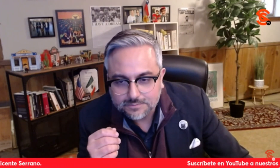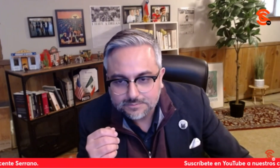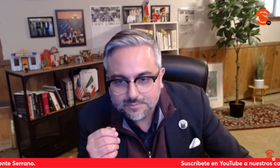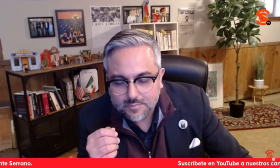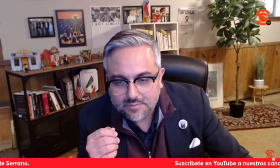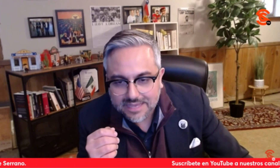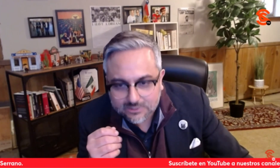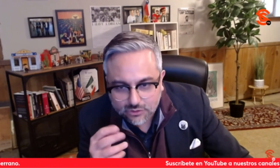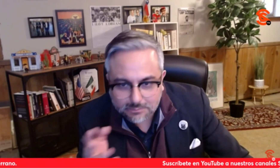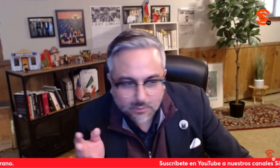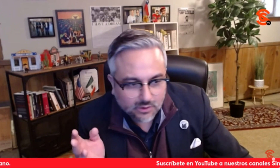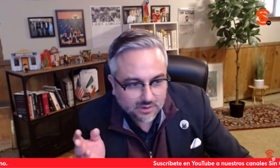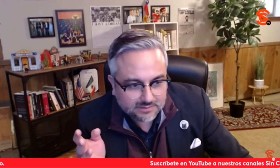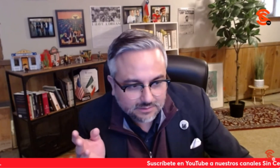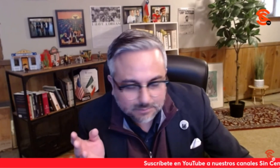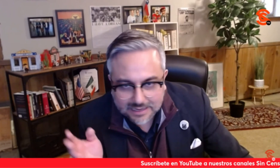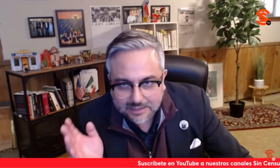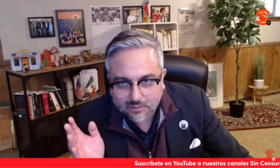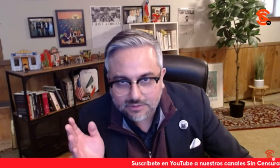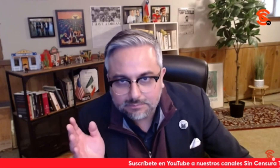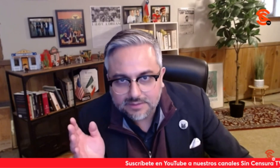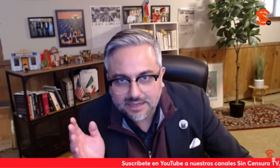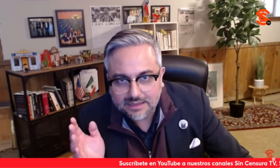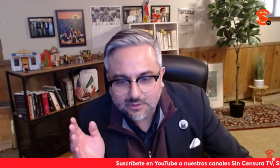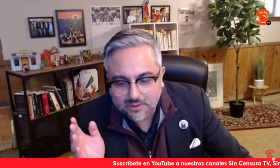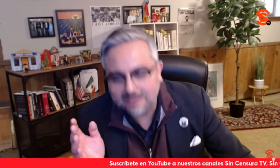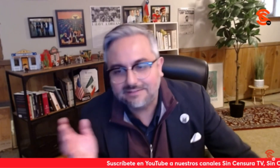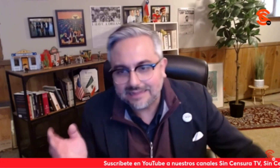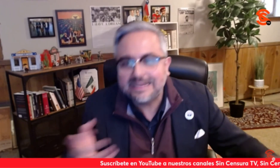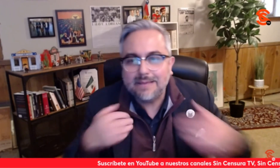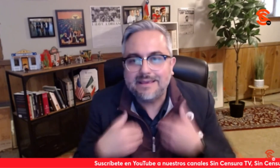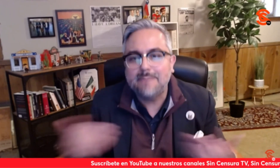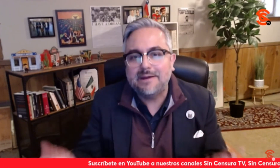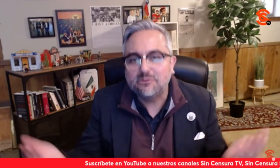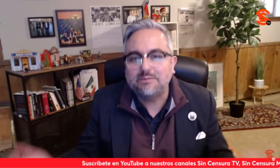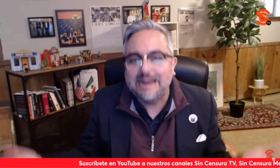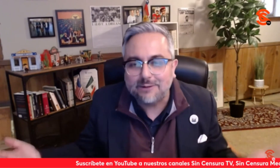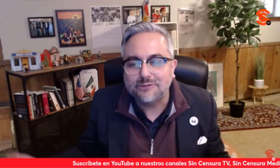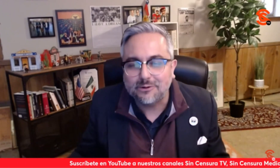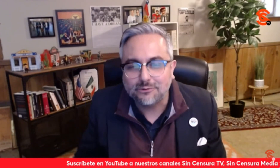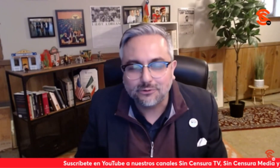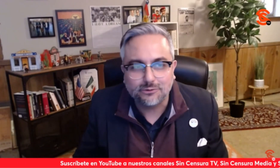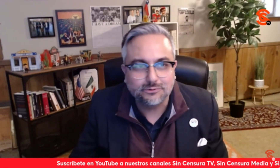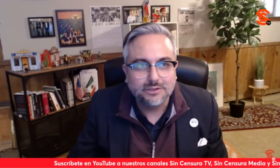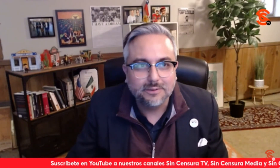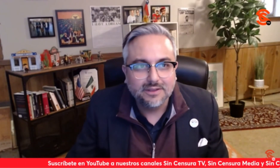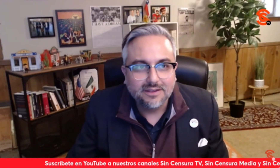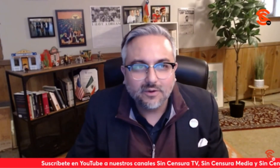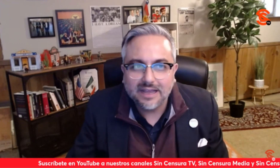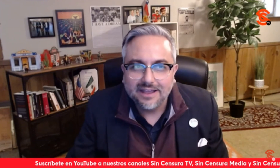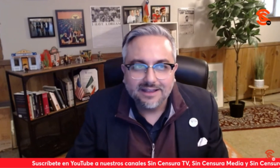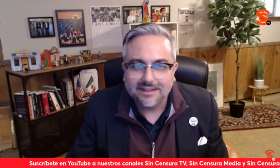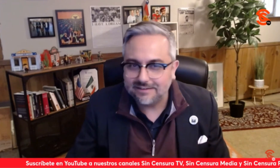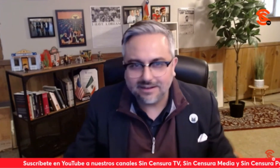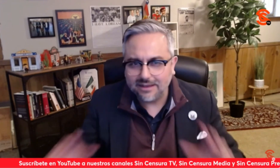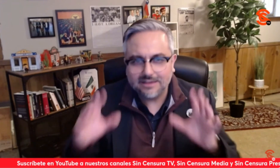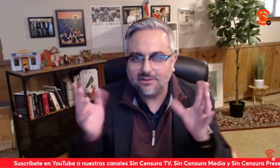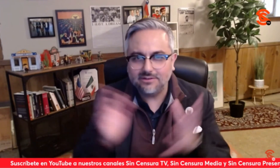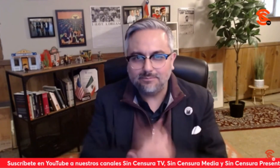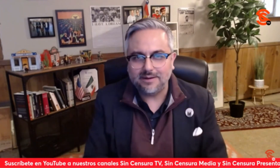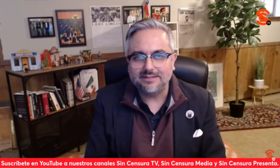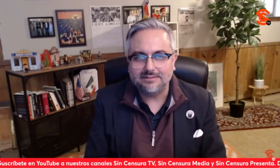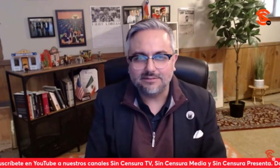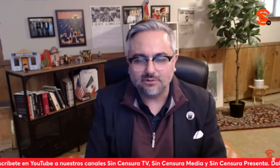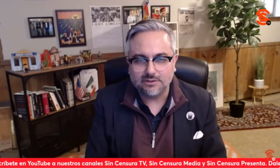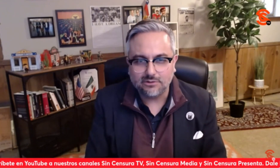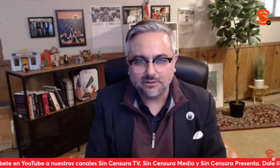Sarmiento, Héctor de Mauleón, palero de Calderón, que se atreve a llamarnos paleros a nosotros. Oiga, aquí quiero